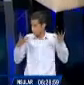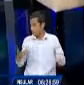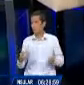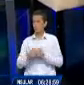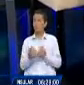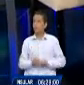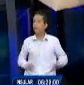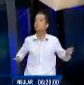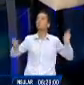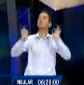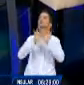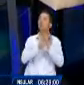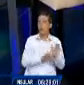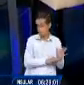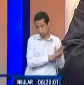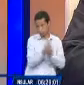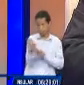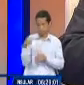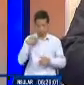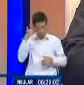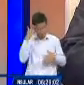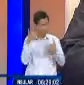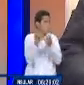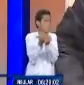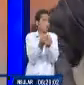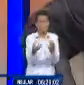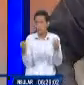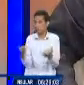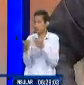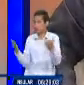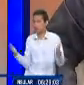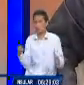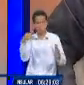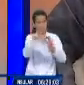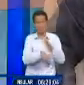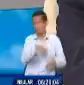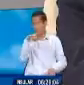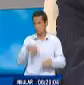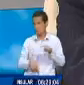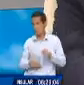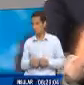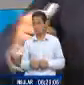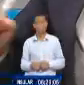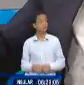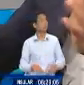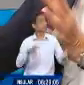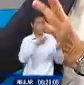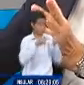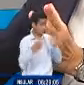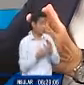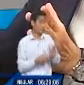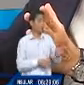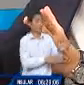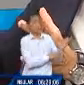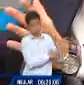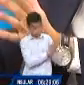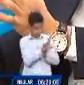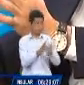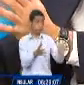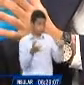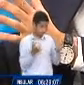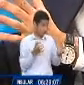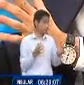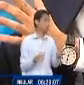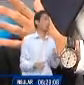es incomprensible que con tantos recursos no pueda vernos reciclar ya que para poder desarrollar alguien en el exterior que tenga el